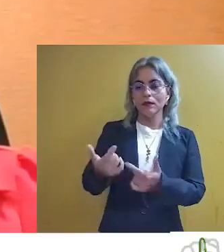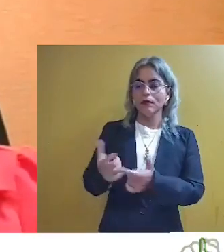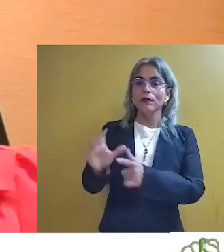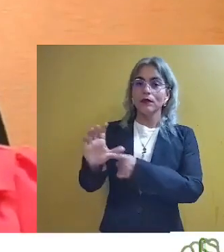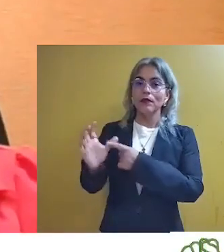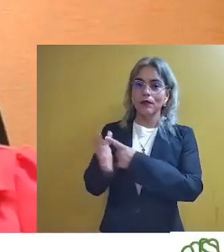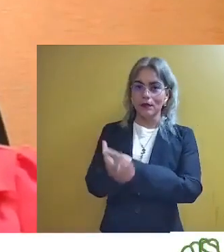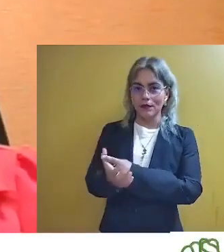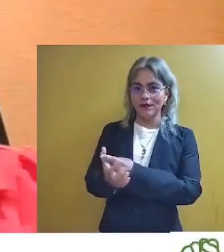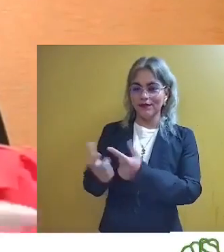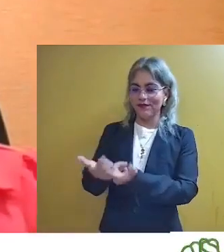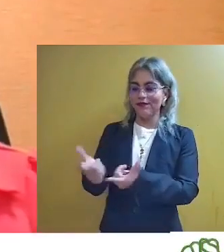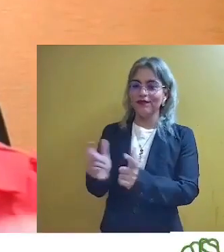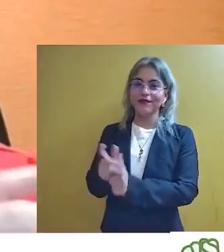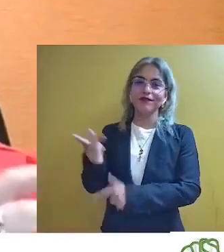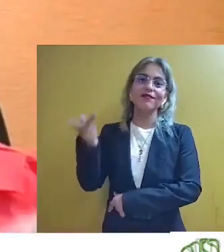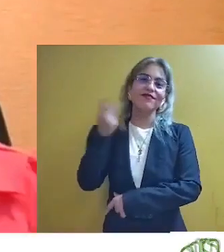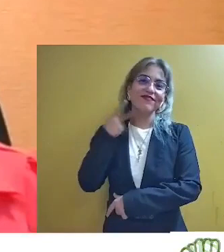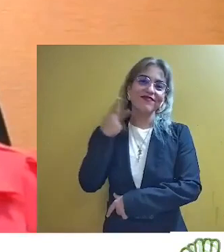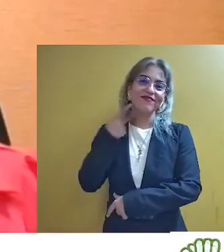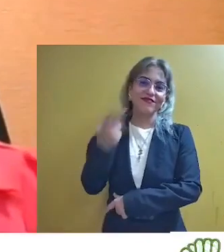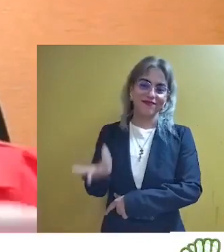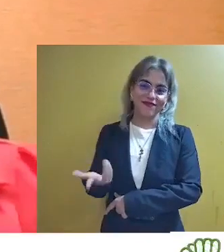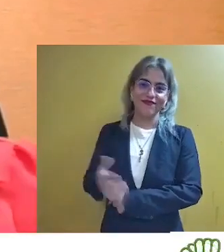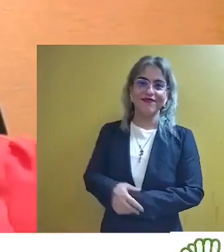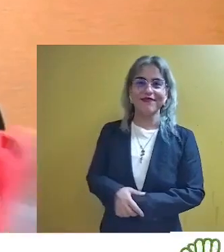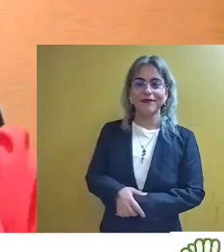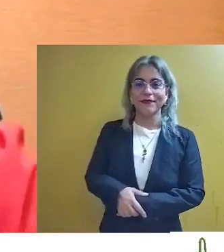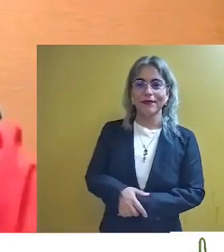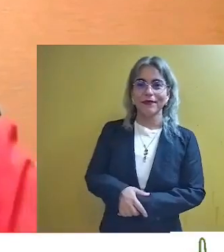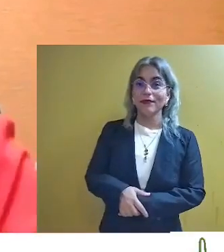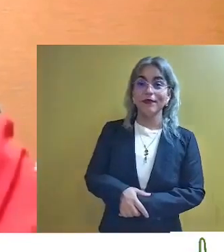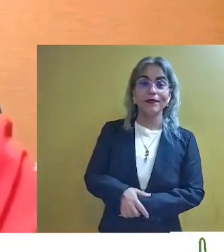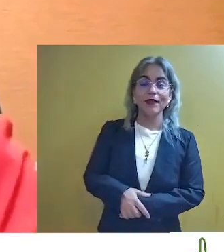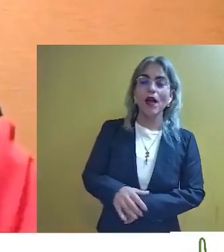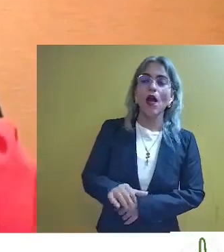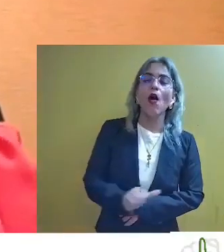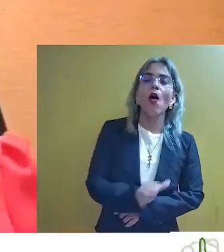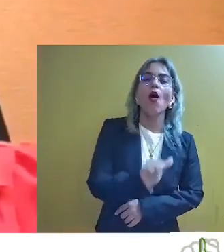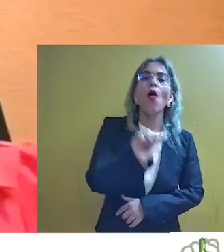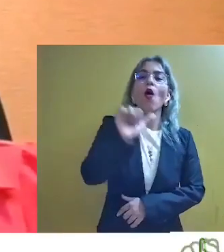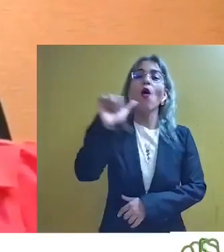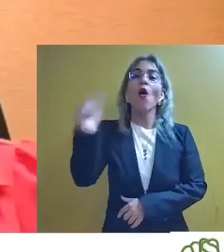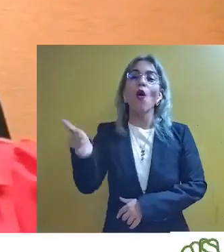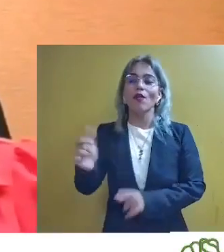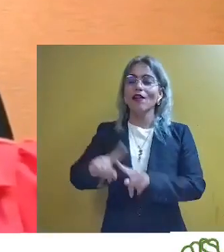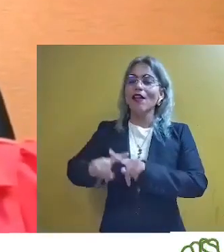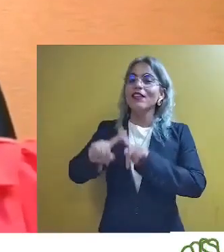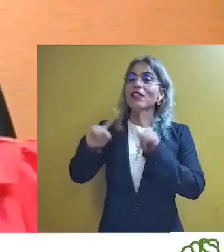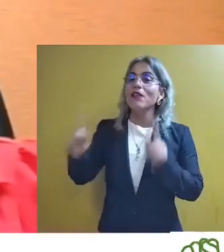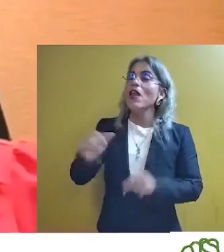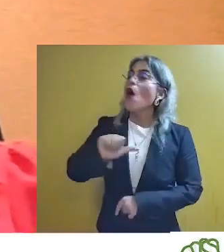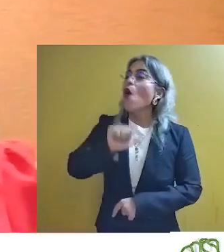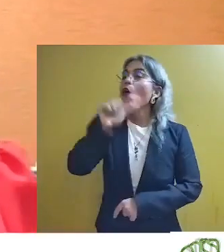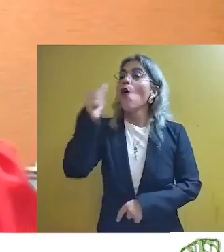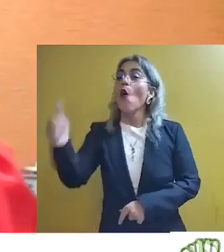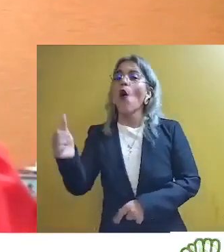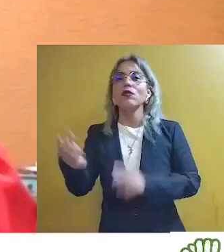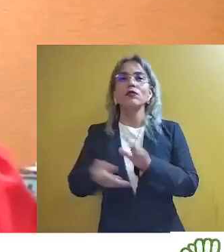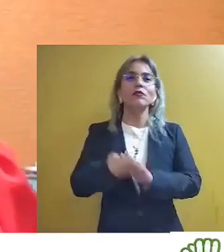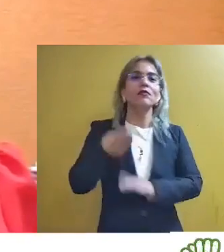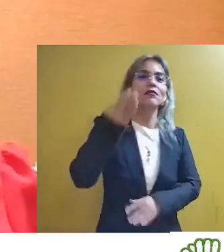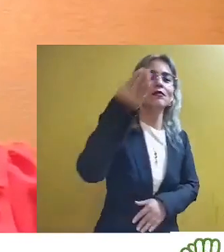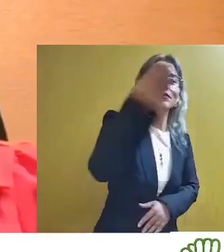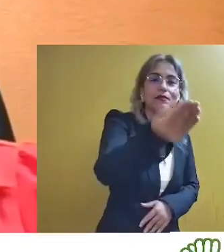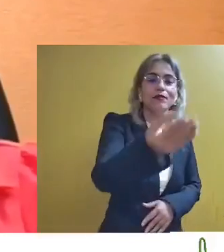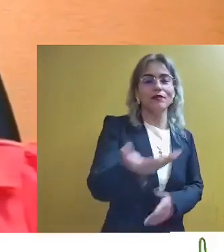Directivo Estatal. Es hecho llegar por una persona ajena a las partes. Por lo tanto,